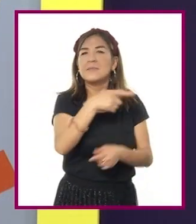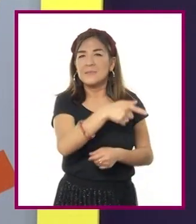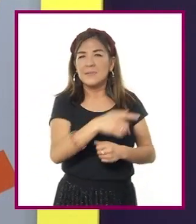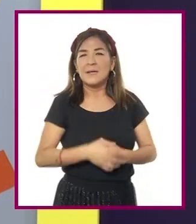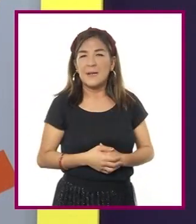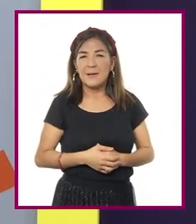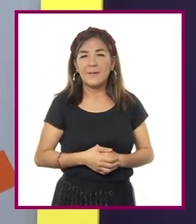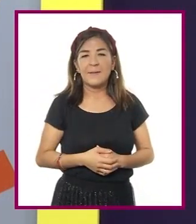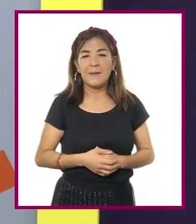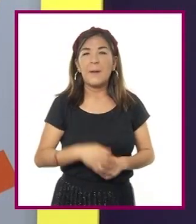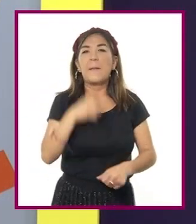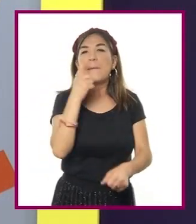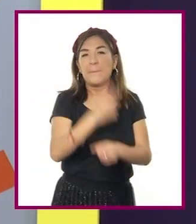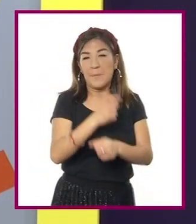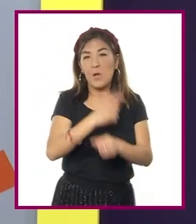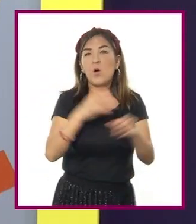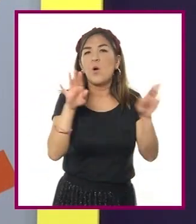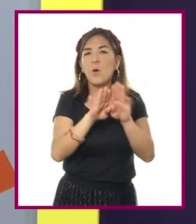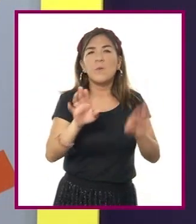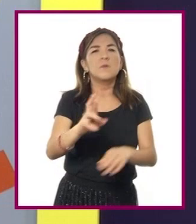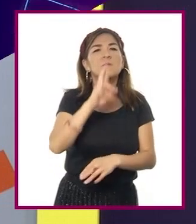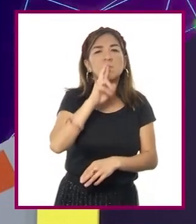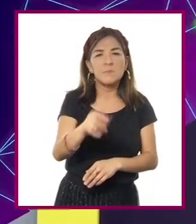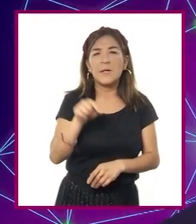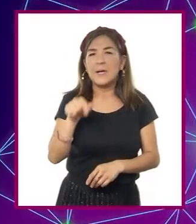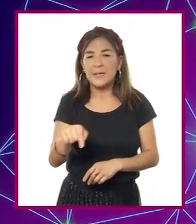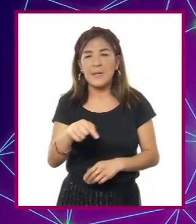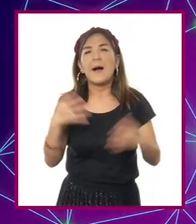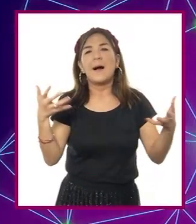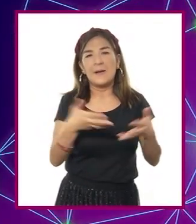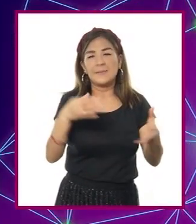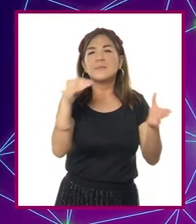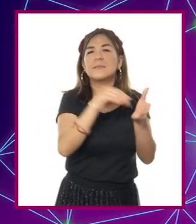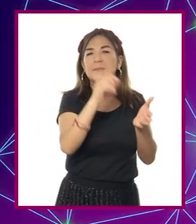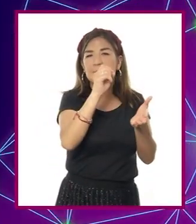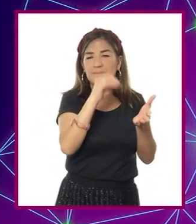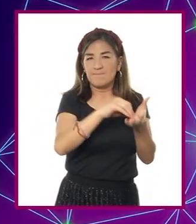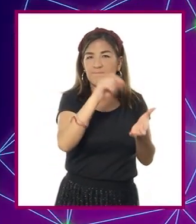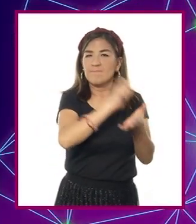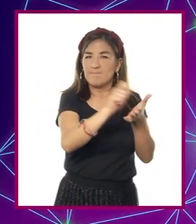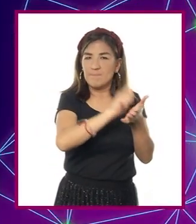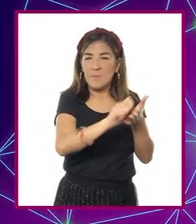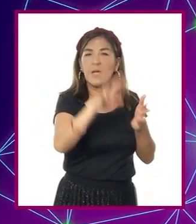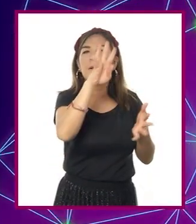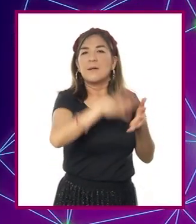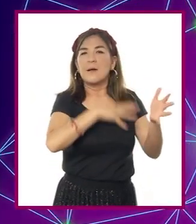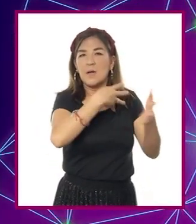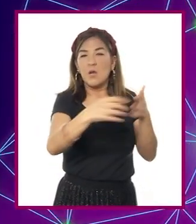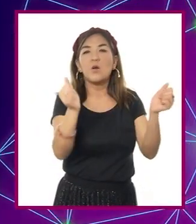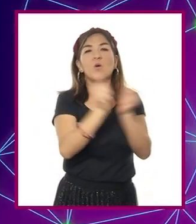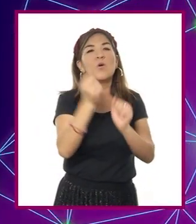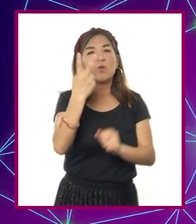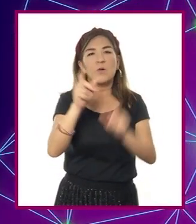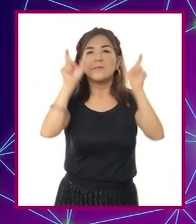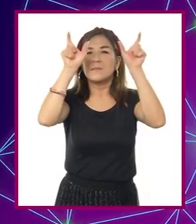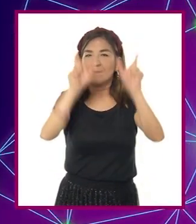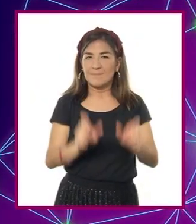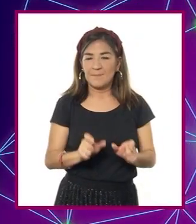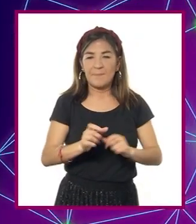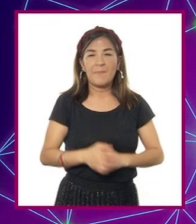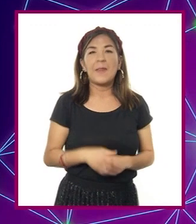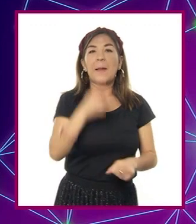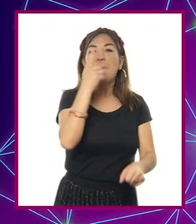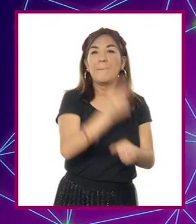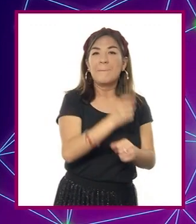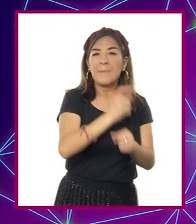de iniciar el proceso de resolución es realizar un registro tabular con 2 columnas. En la